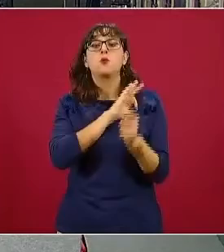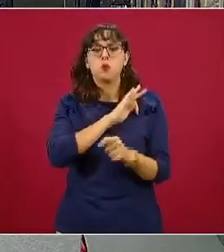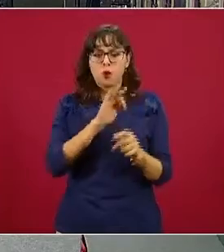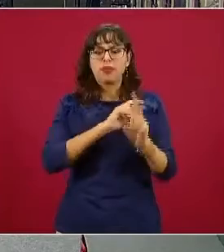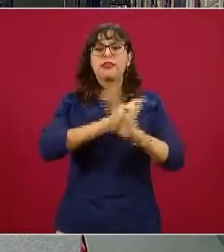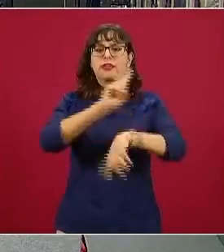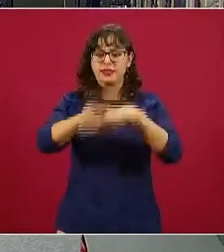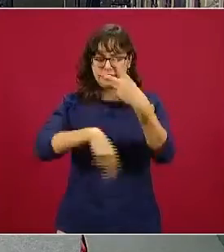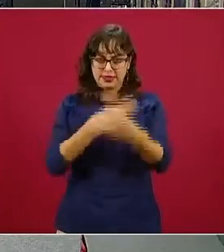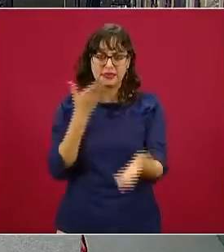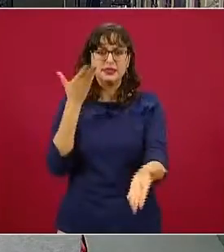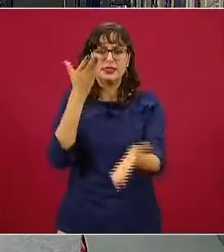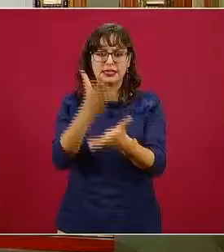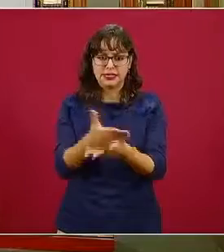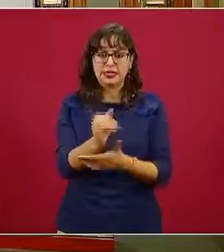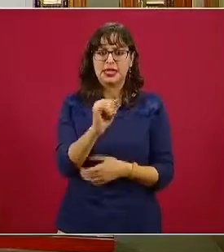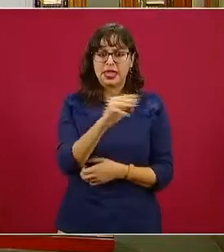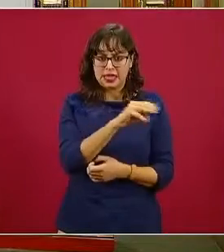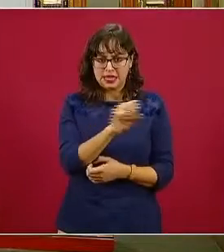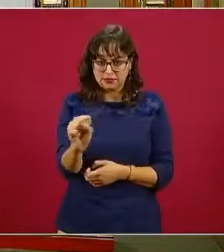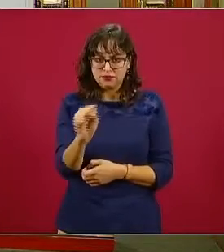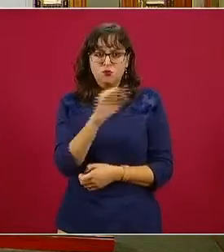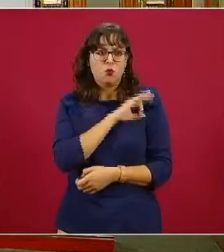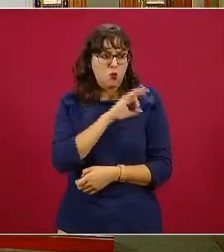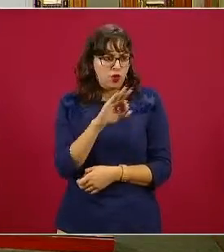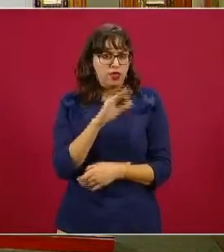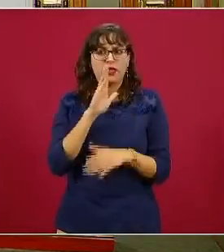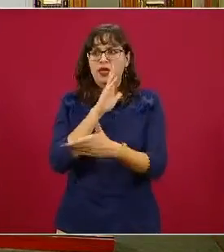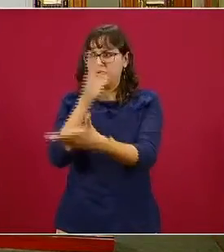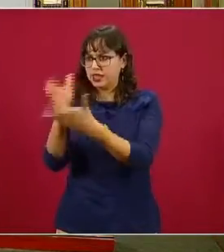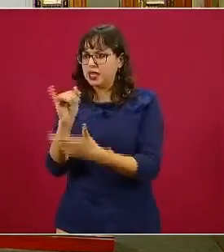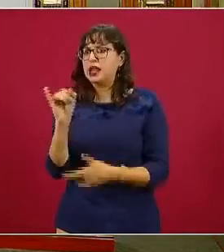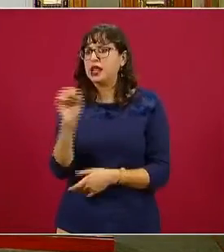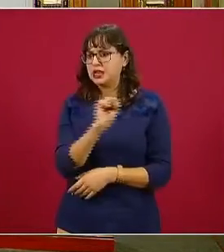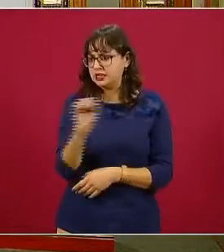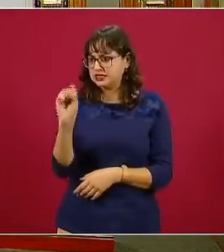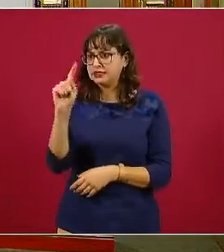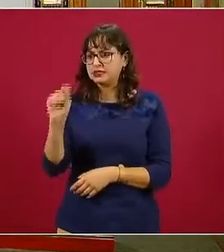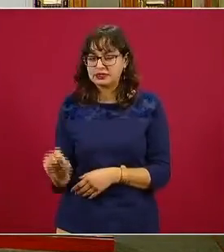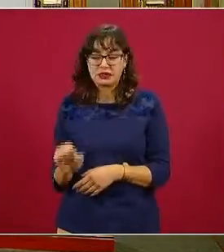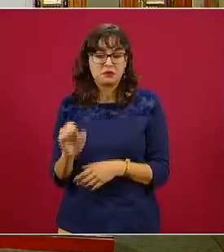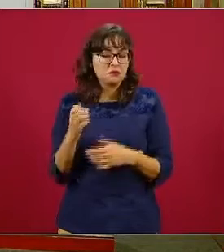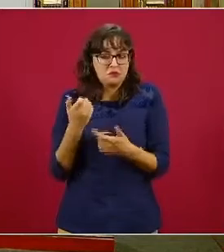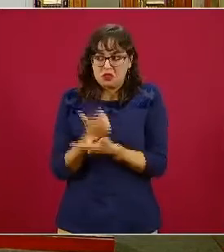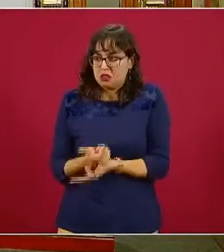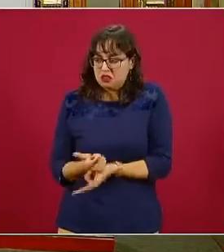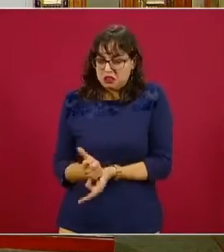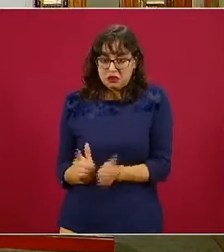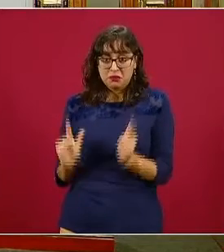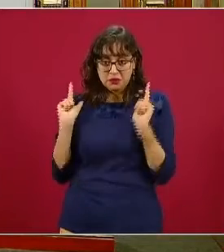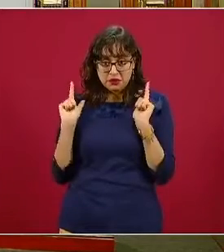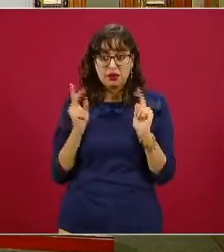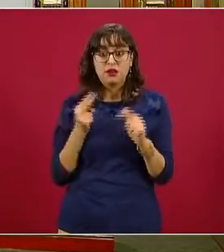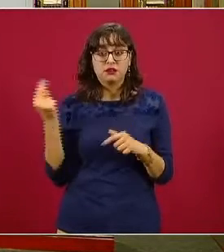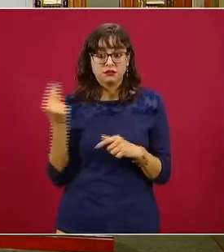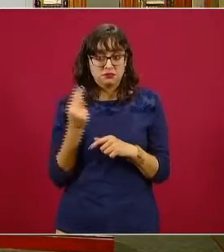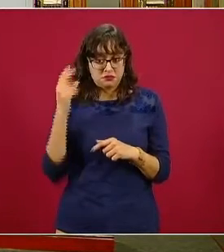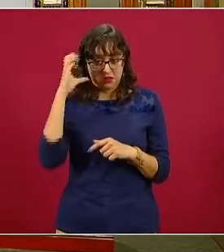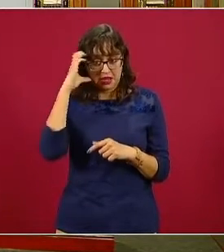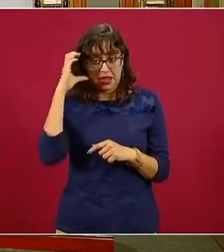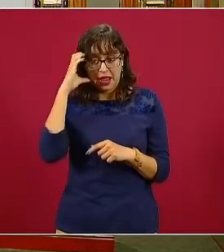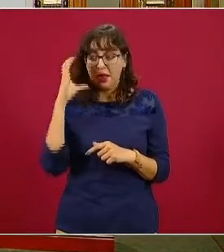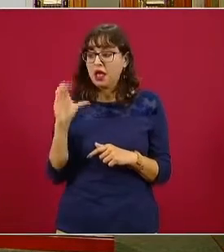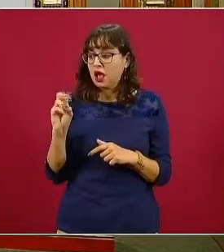estoy ilustrando con una persona, pero cualquier persona que necesitara una cama COVID, independientemente de